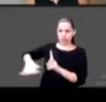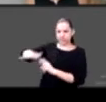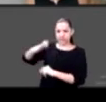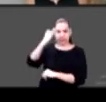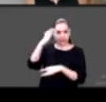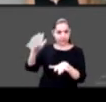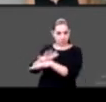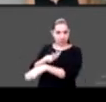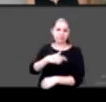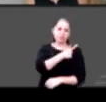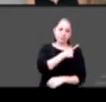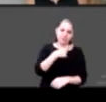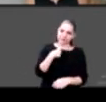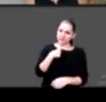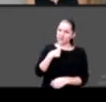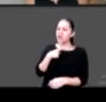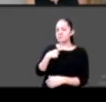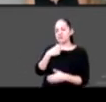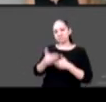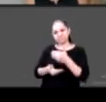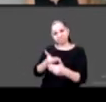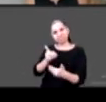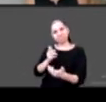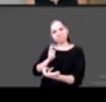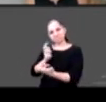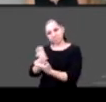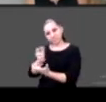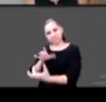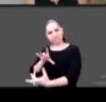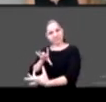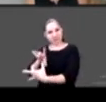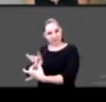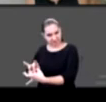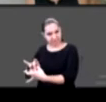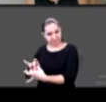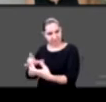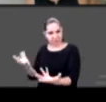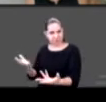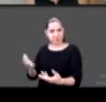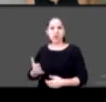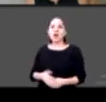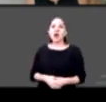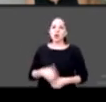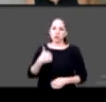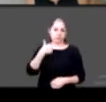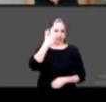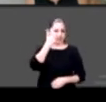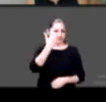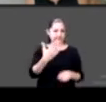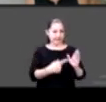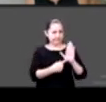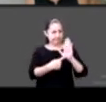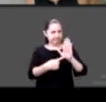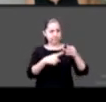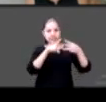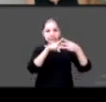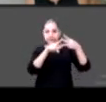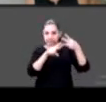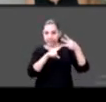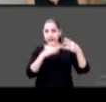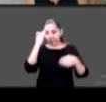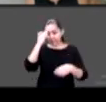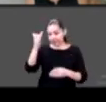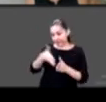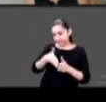tres cosas. Lo que quiero dejaros aquí es cómo podemos relacionarnos de una forma diferente en el